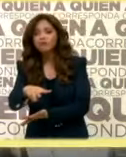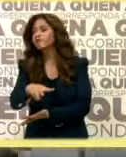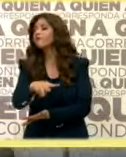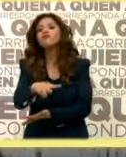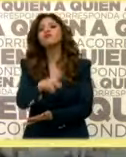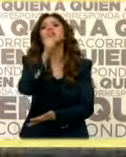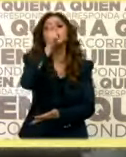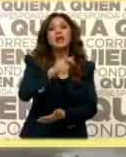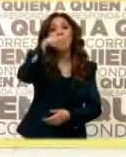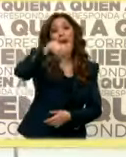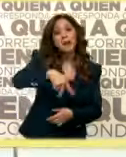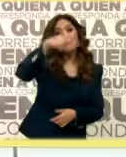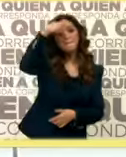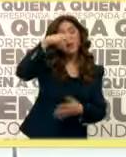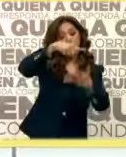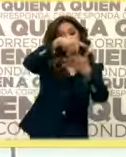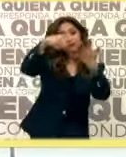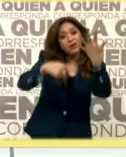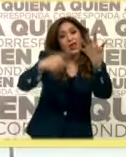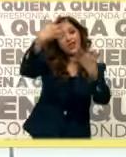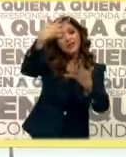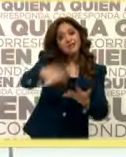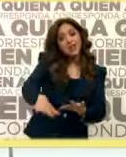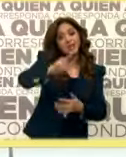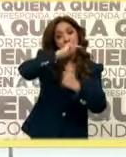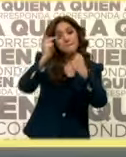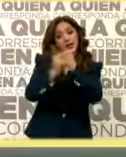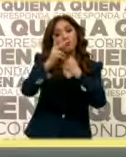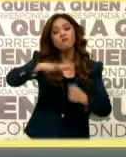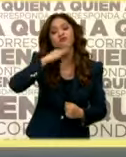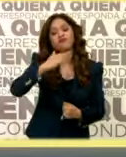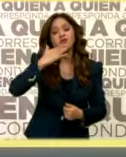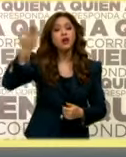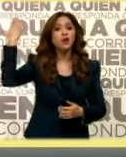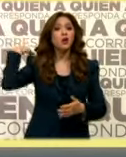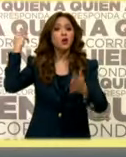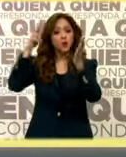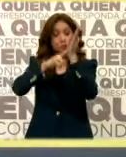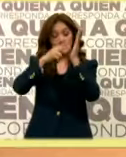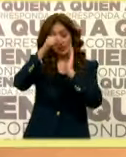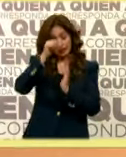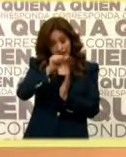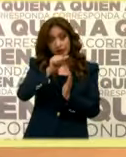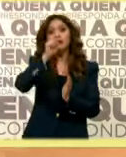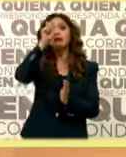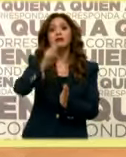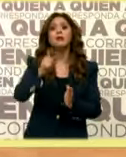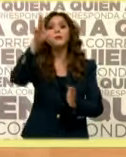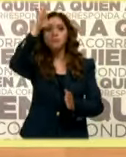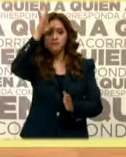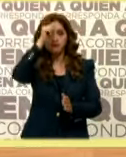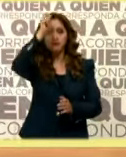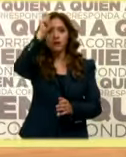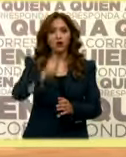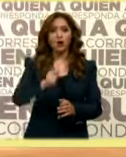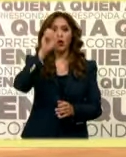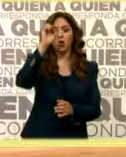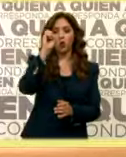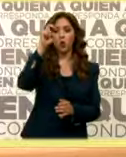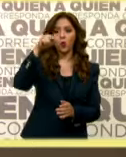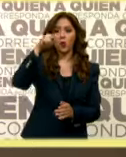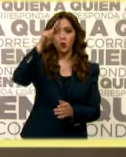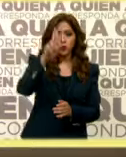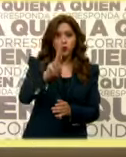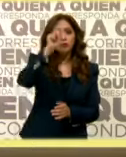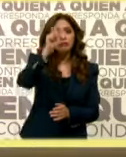más corruptos en el mundo. Por ello, el 31 de octubre del 2003, la Asamblea General de la ONU aprobó la Convención de las Naciones Unidas contra la